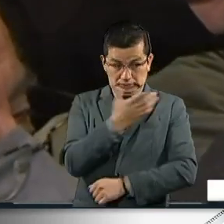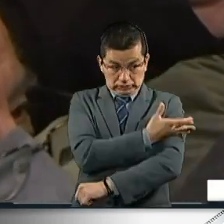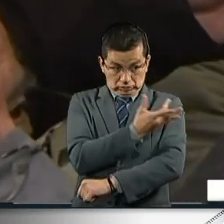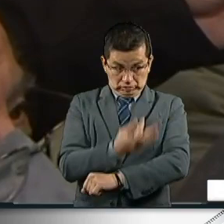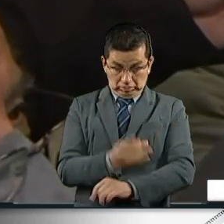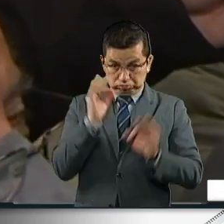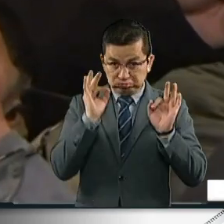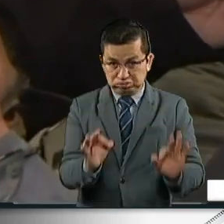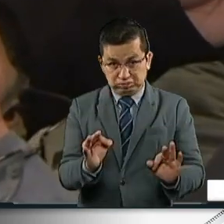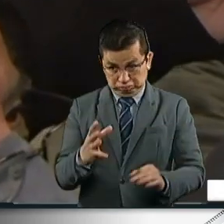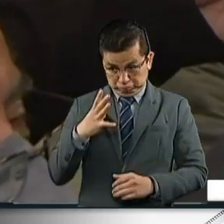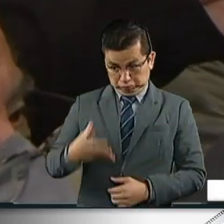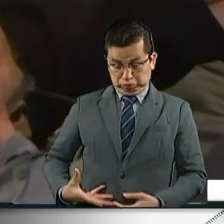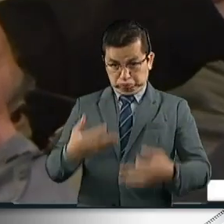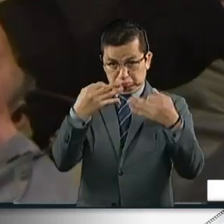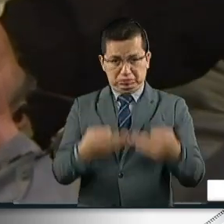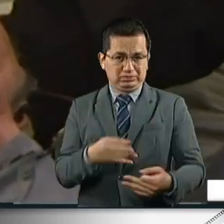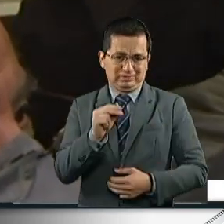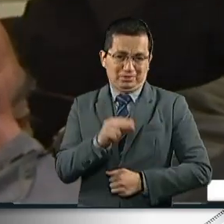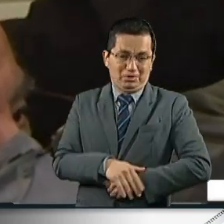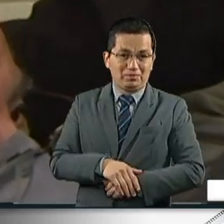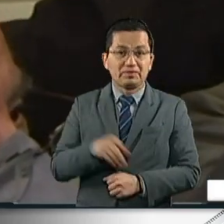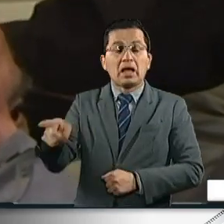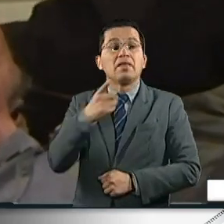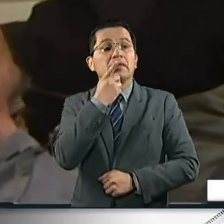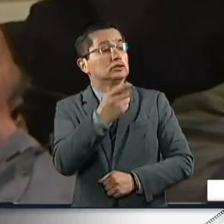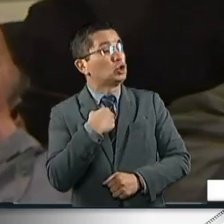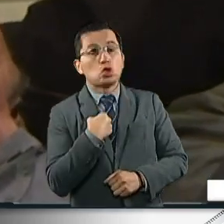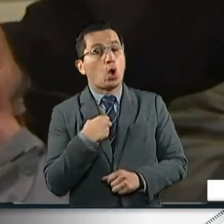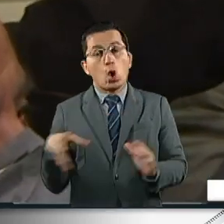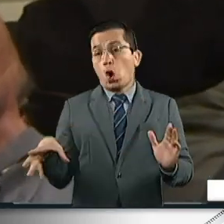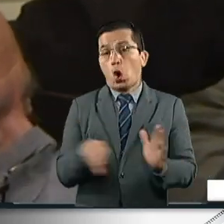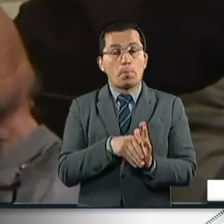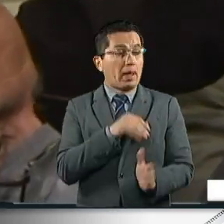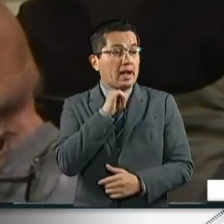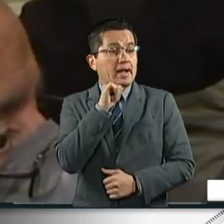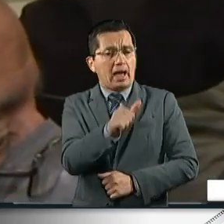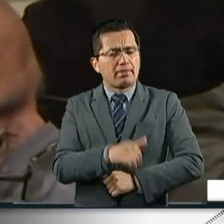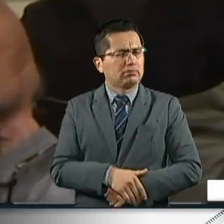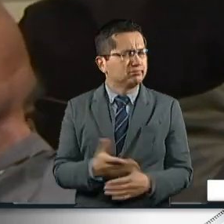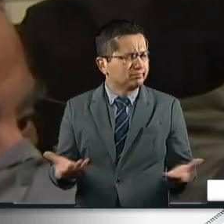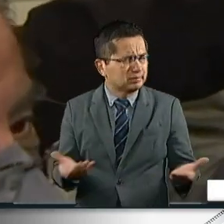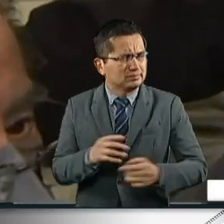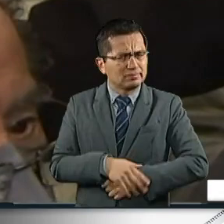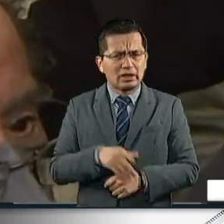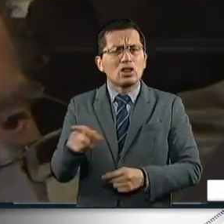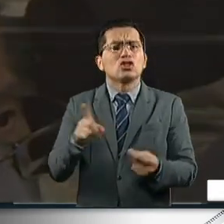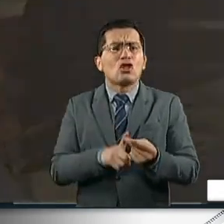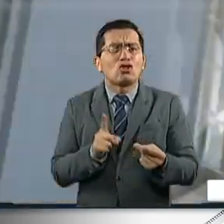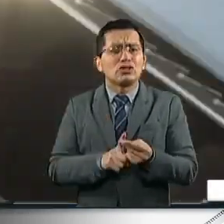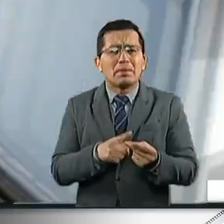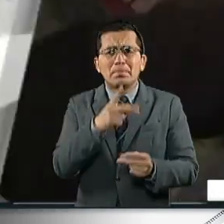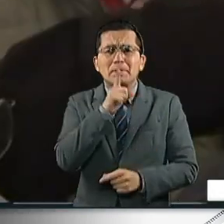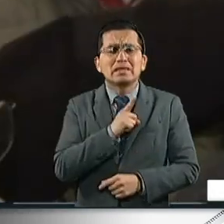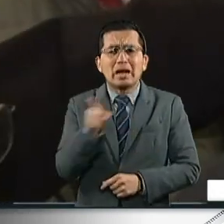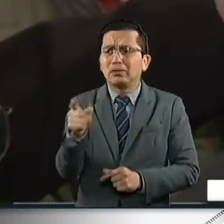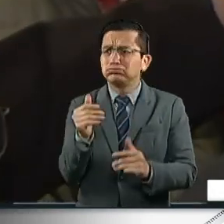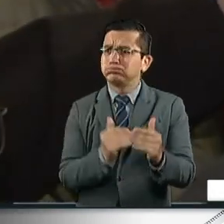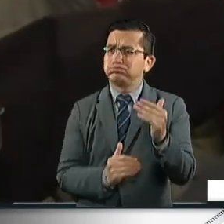mintió cuando dijo que no plagio en sede judicial en la sede judicial más alta